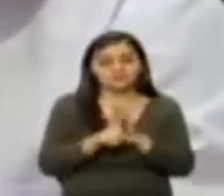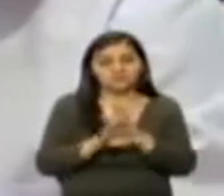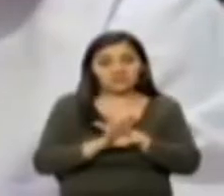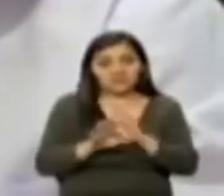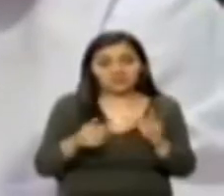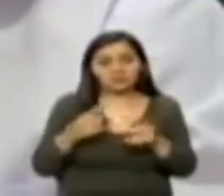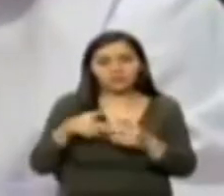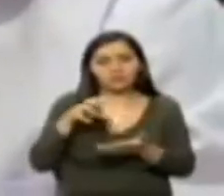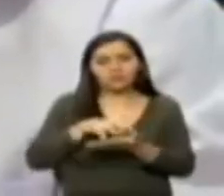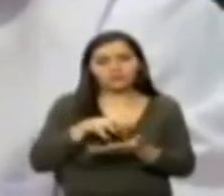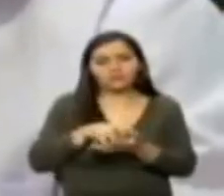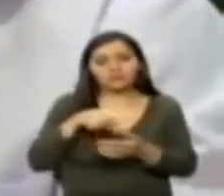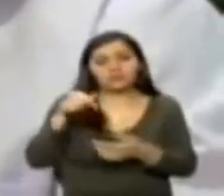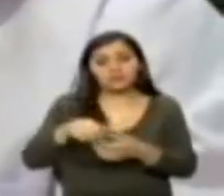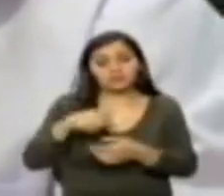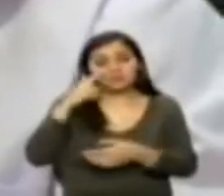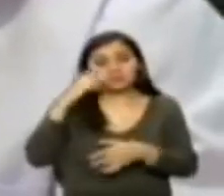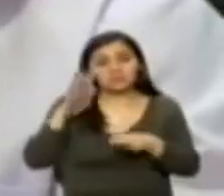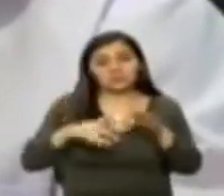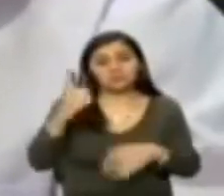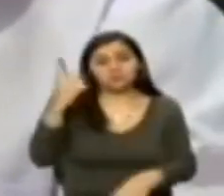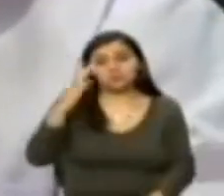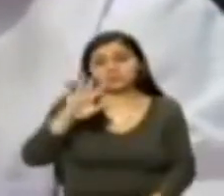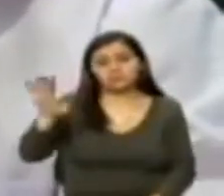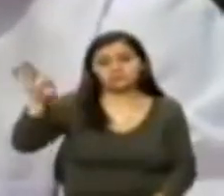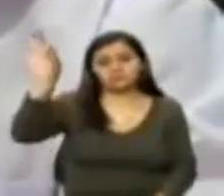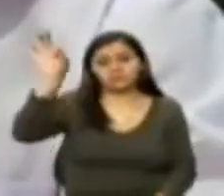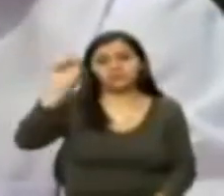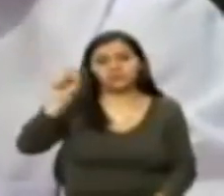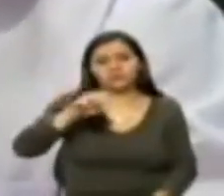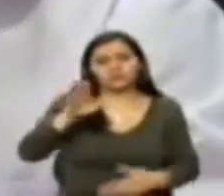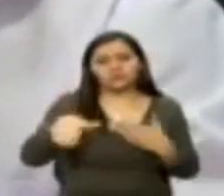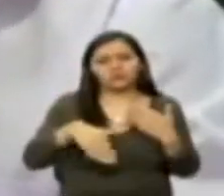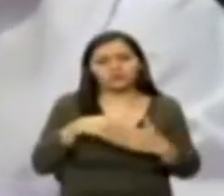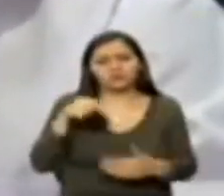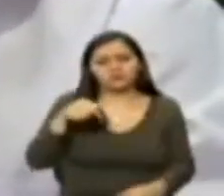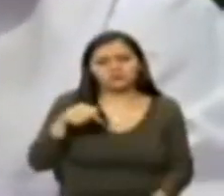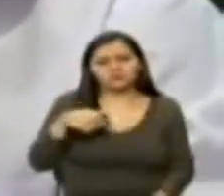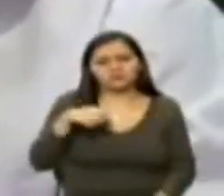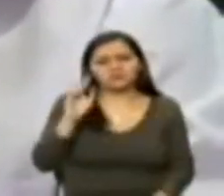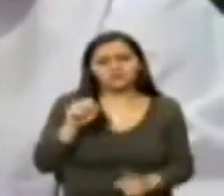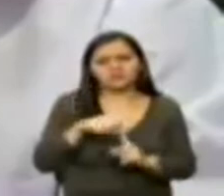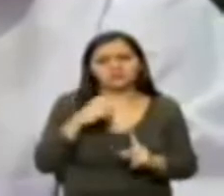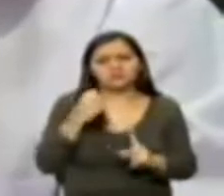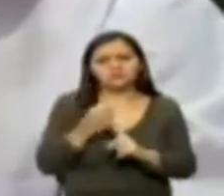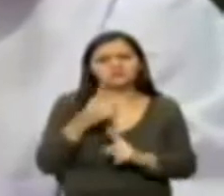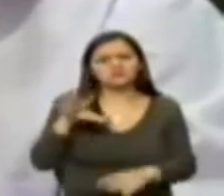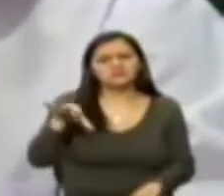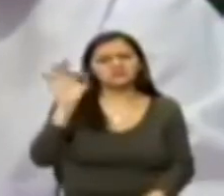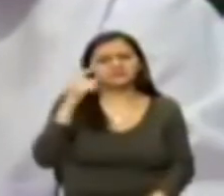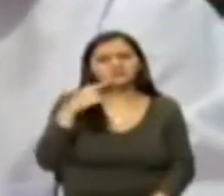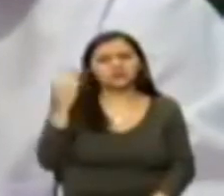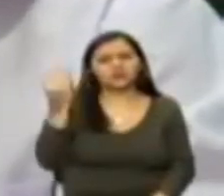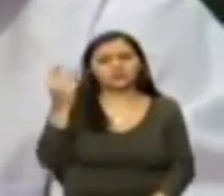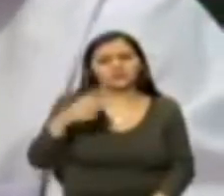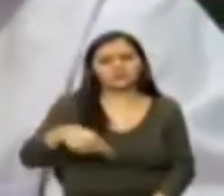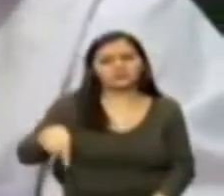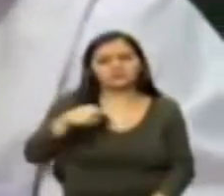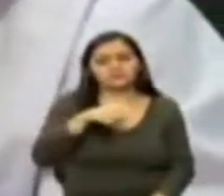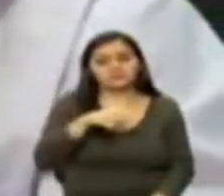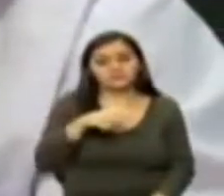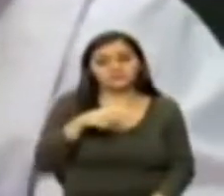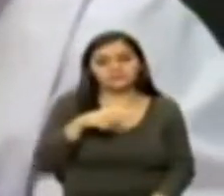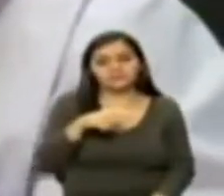acá en la provincia me parece que hay uno solo. ¿Qué se puede decir en torno a esta situación? ¿Qué opción le damos a la juventud entonces que está